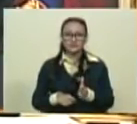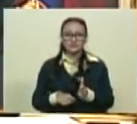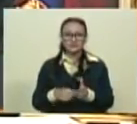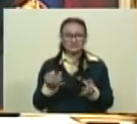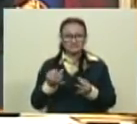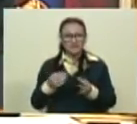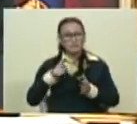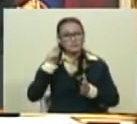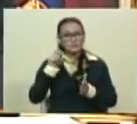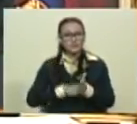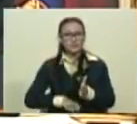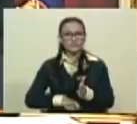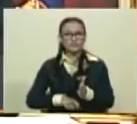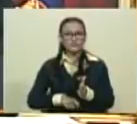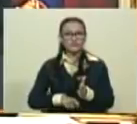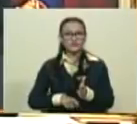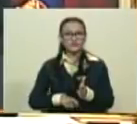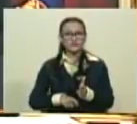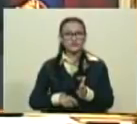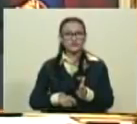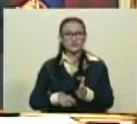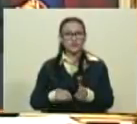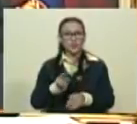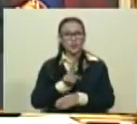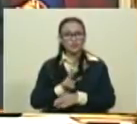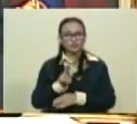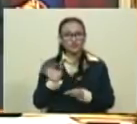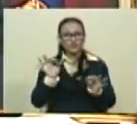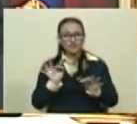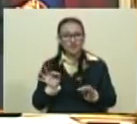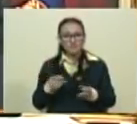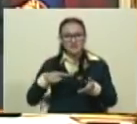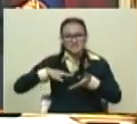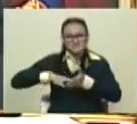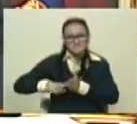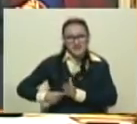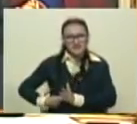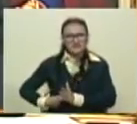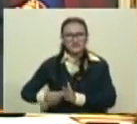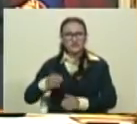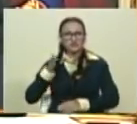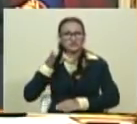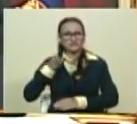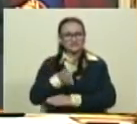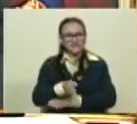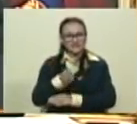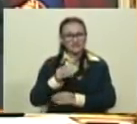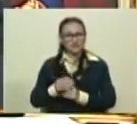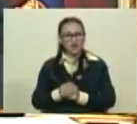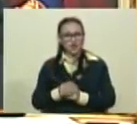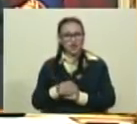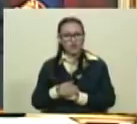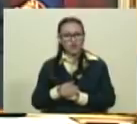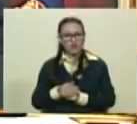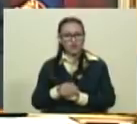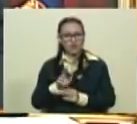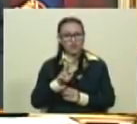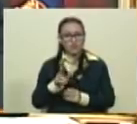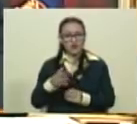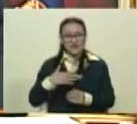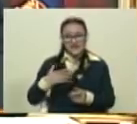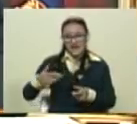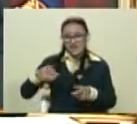expresamente la utilización de mecanismos de presión, sanciones o amenaza del uso de la